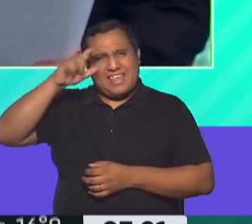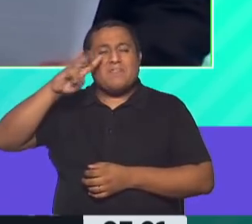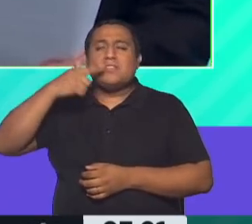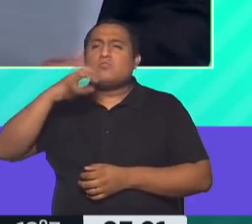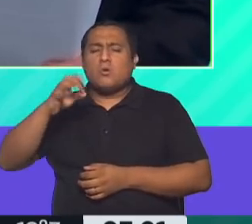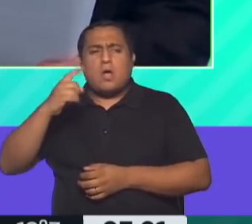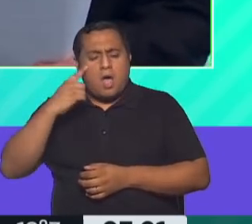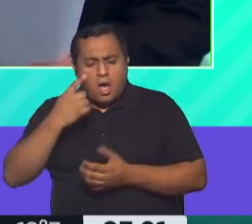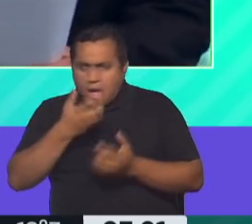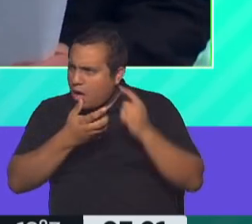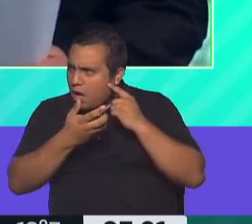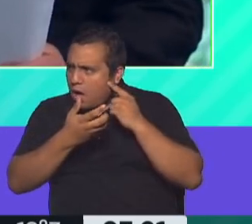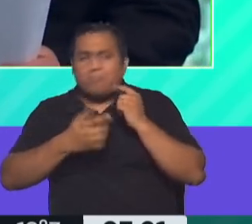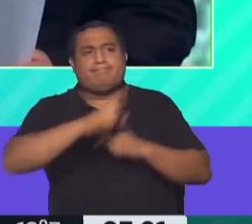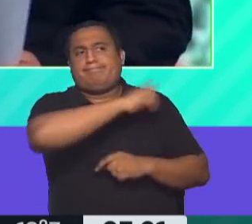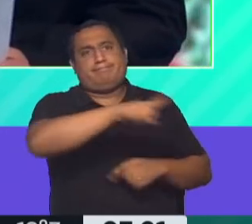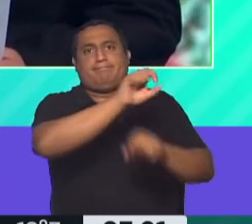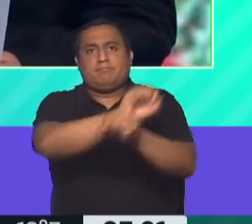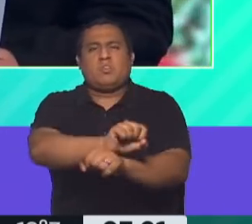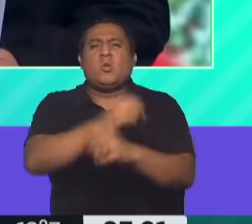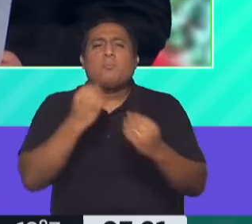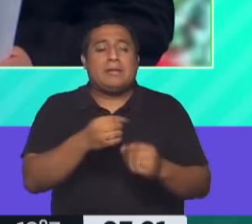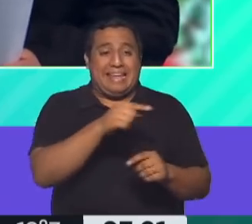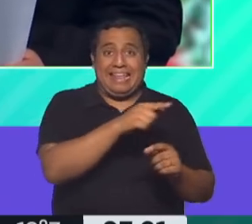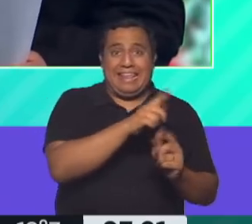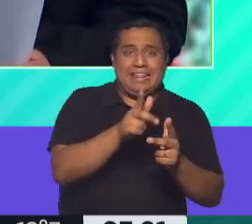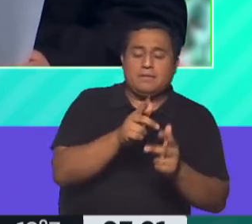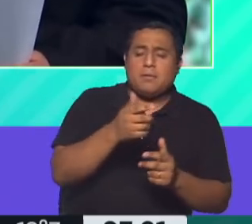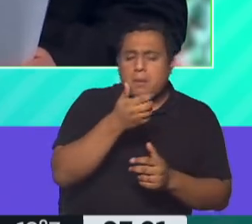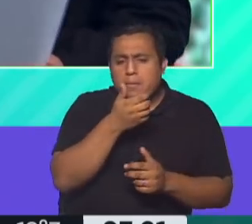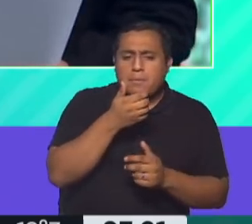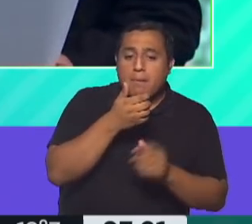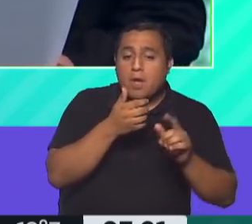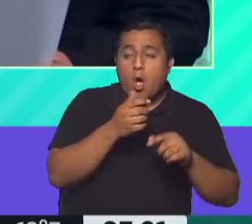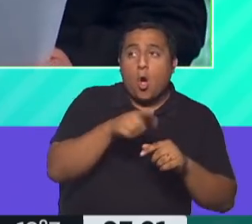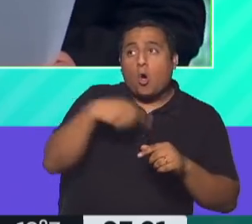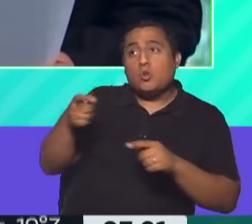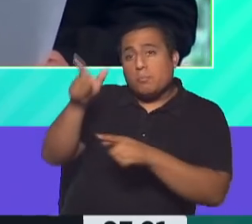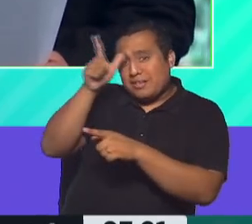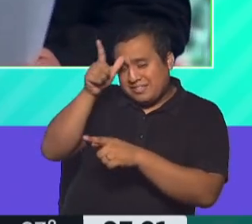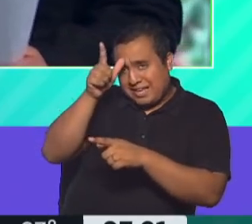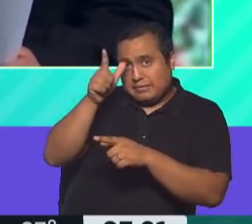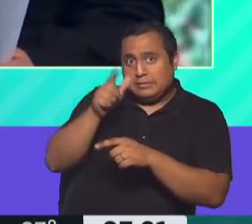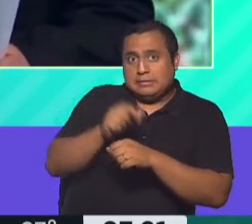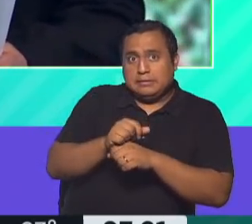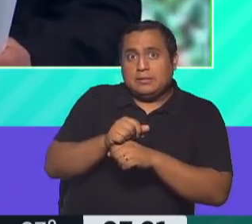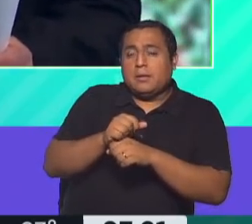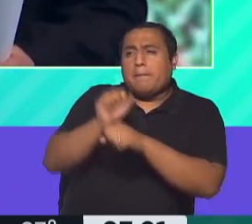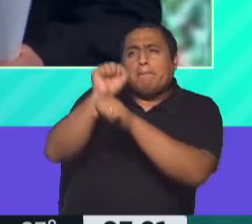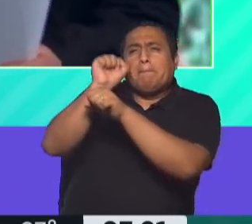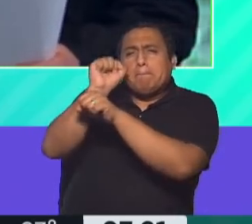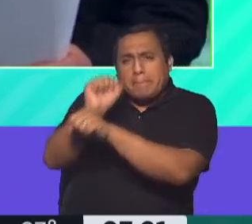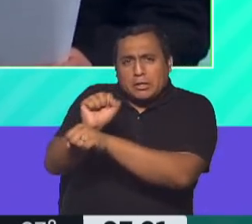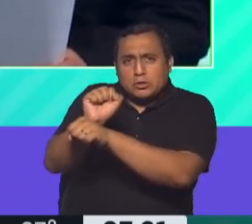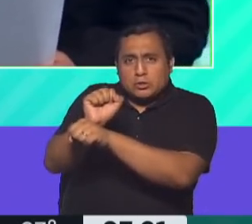las detenciones. Le dice que van a hablar con un tercer policía también detenido, abro comillas y pido perdón por la grosería,